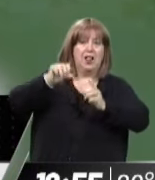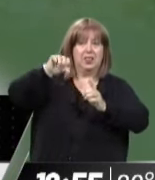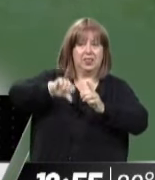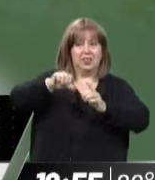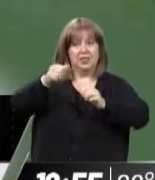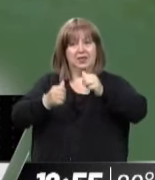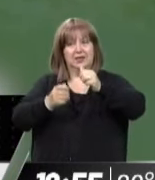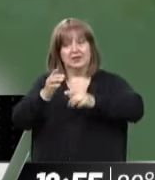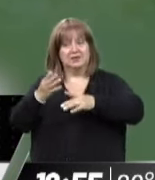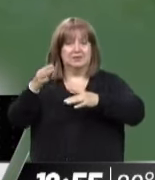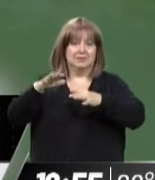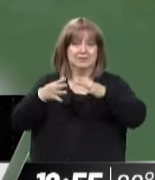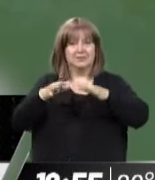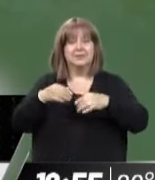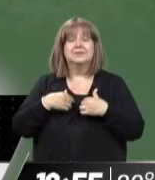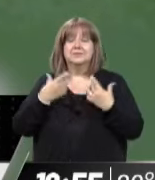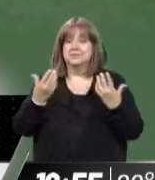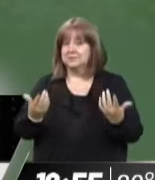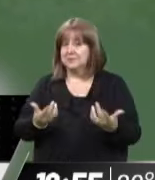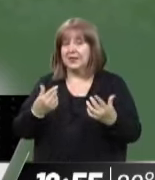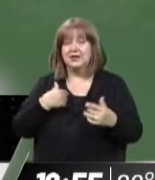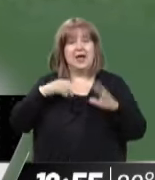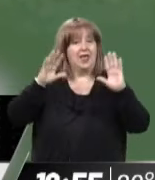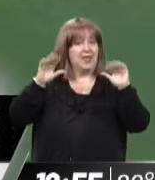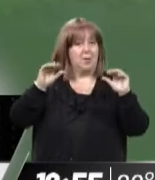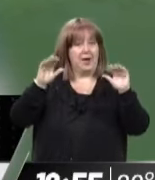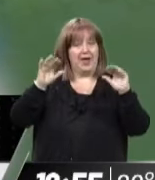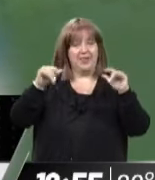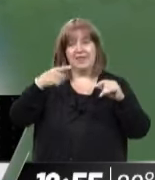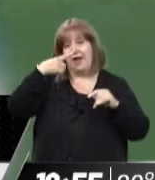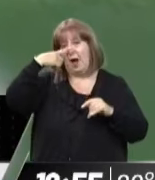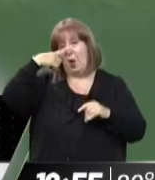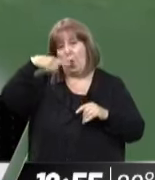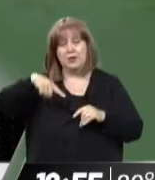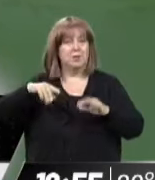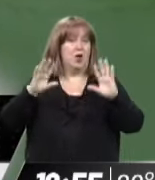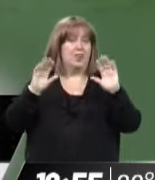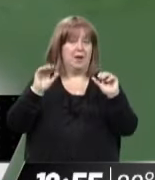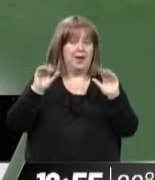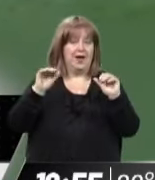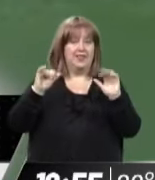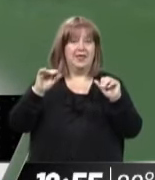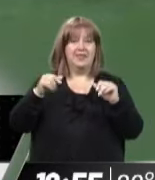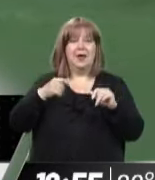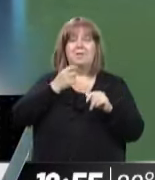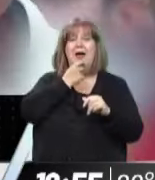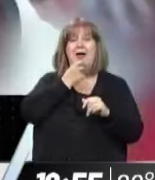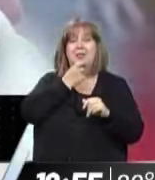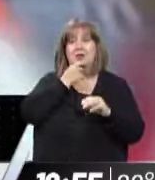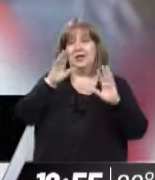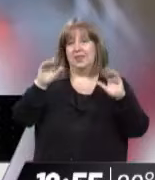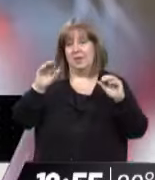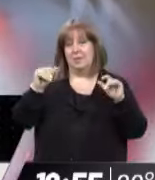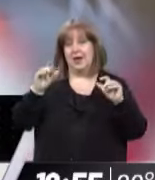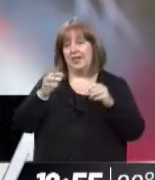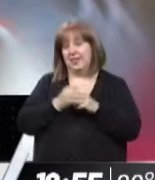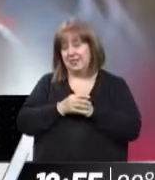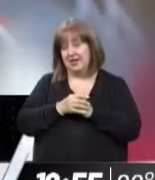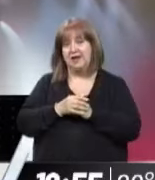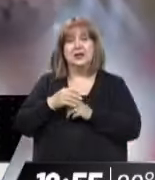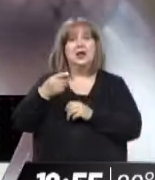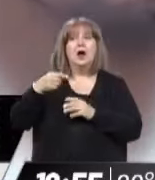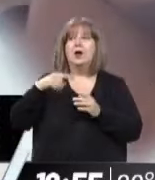la gente. ¿Pero se va a hacer alguna otra despedida en Buenos Aires? No, ya está, acá. Ya está. ¿Acá en Mendoza fue? Terminó todo acá. Mira vos. Una ciudad que, una provincia que a Gallardo le sentó muy